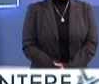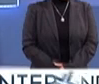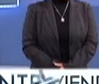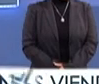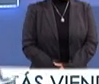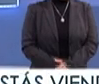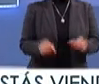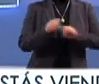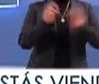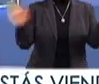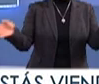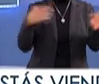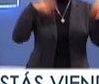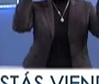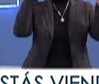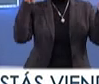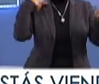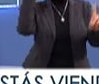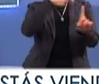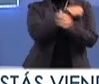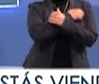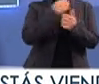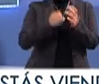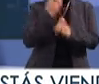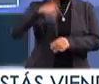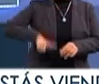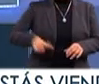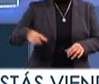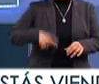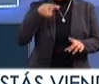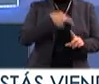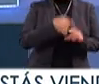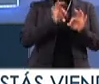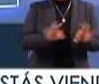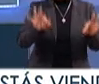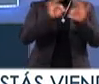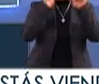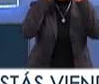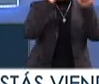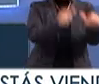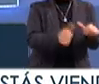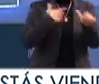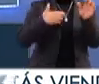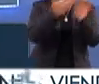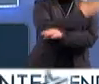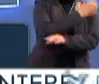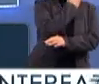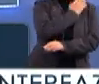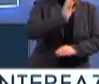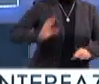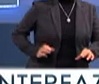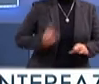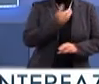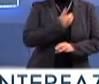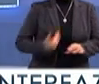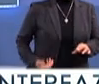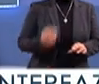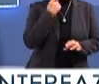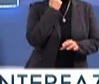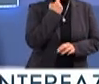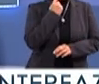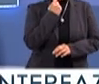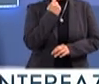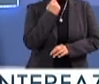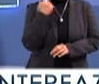Así es, la materia educativa en este nuevo gobierno fue uno de los ejes centrales desde la campaña del presidente Andrés Manuel